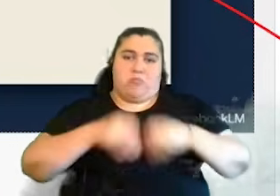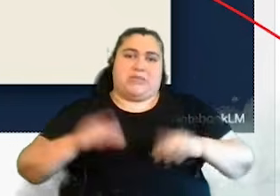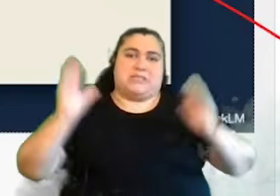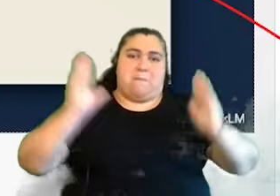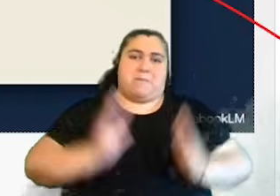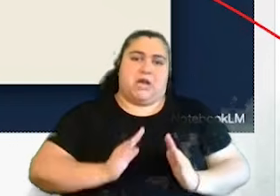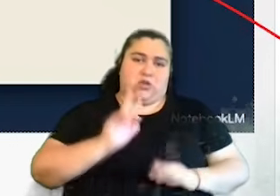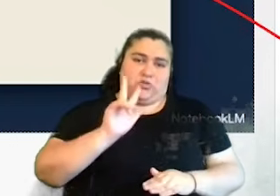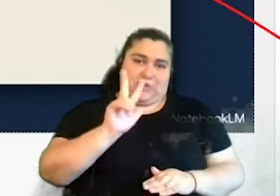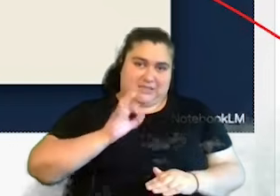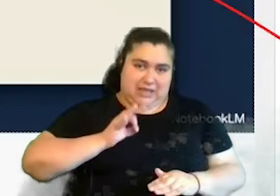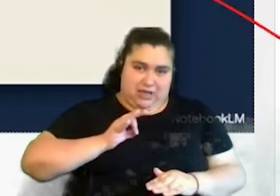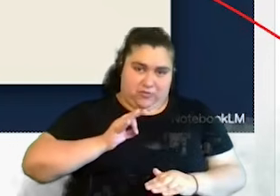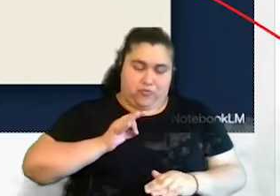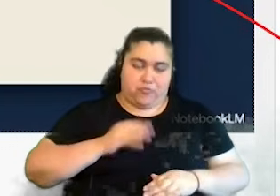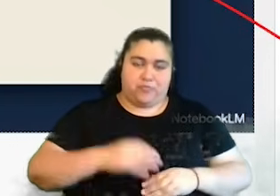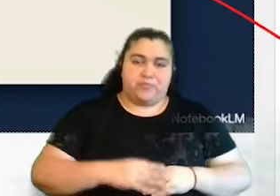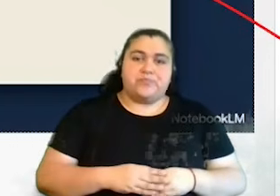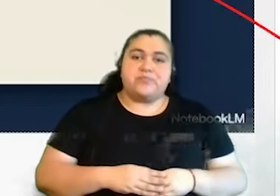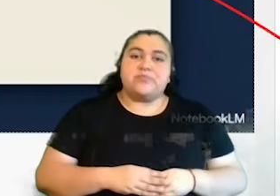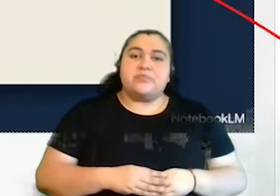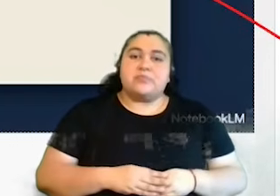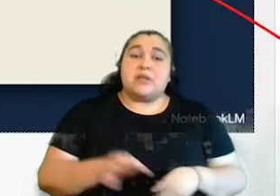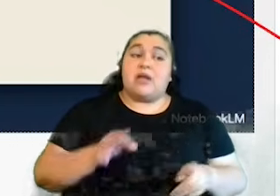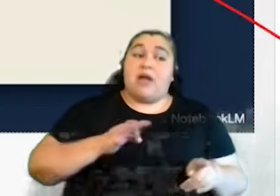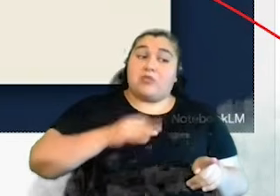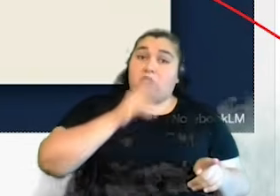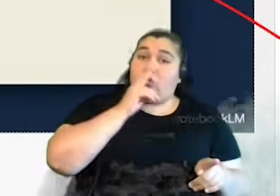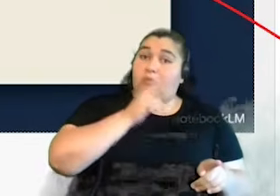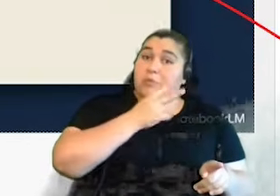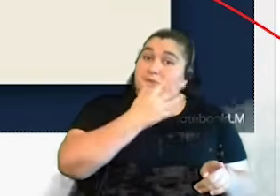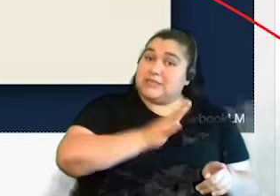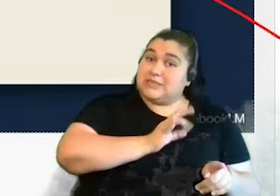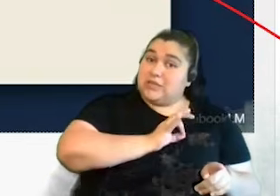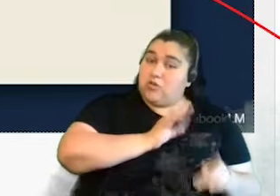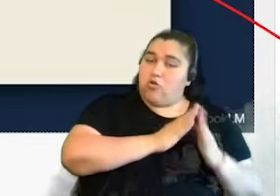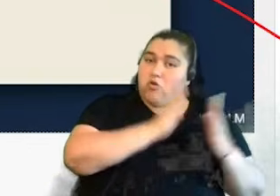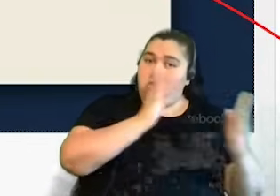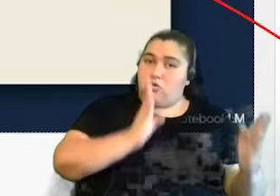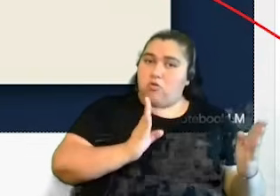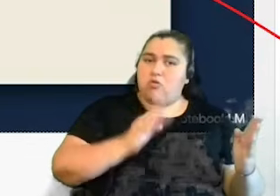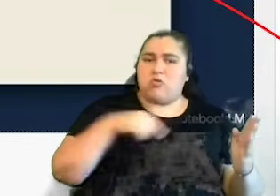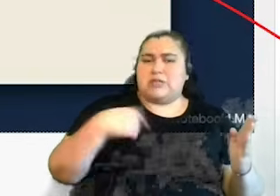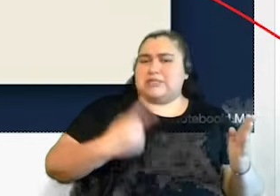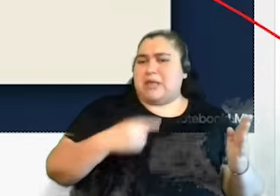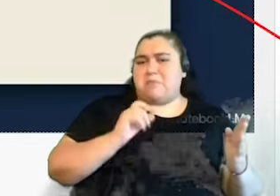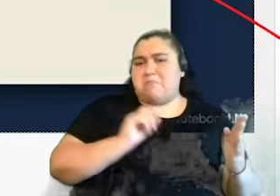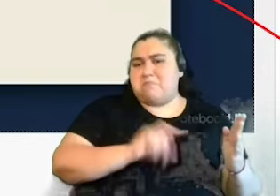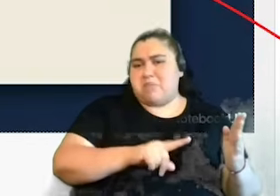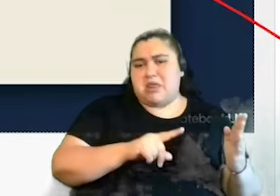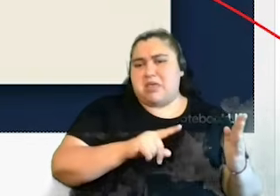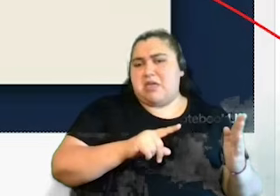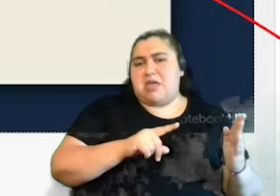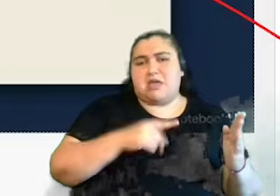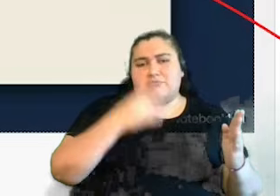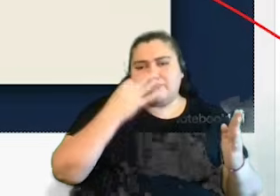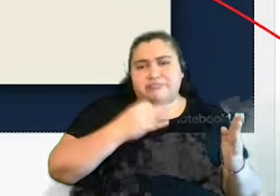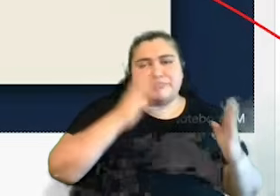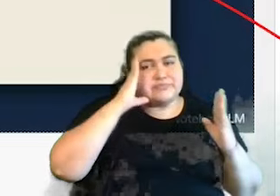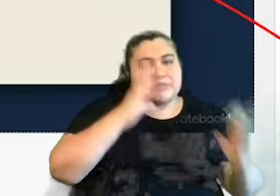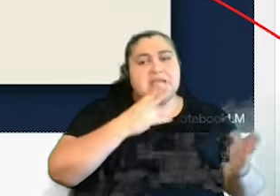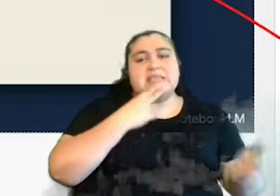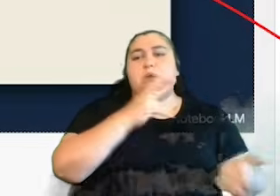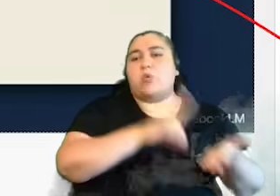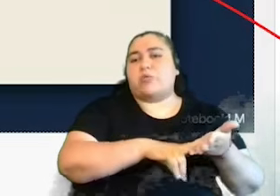Hasta el periodo fiscal 2025 era muy común, al menos en cuestiones estrictamente tributarias, realizar